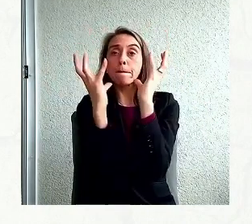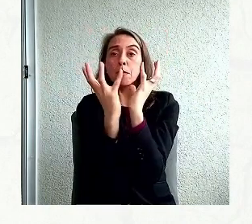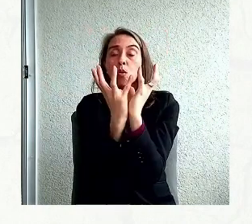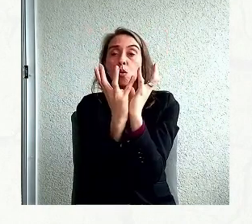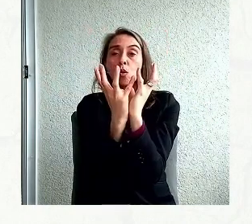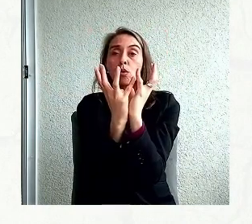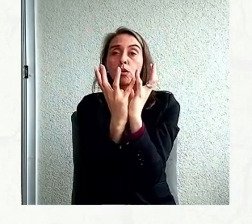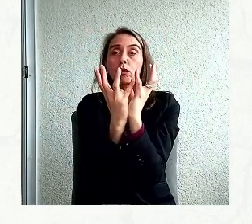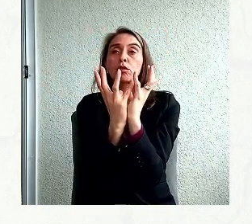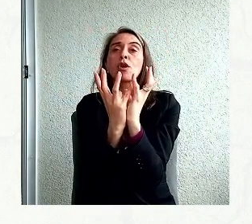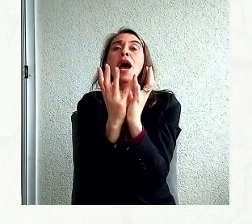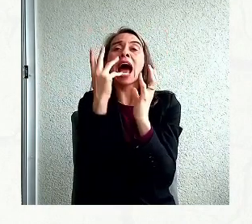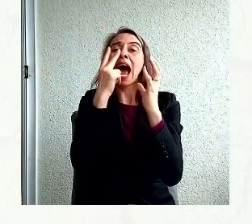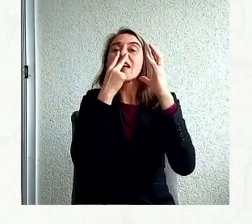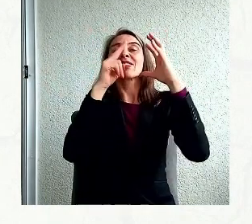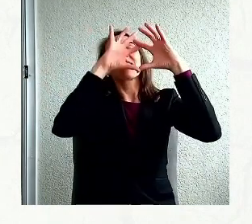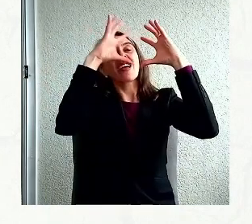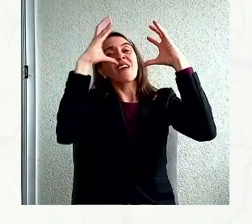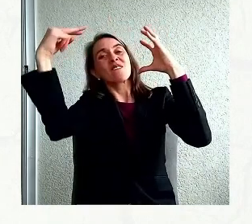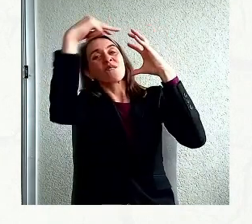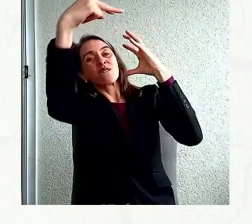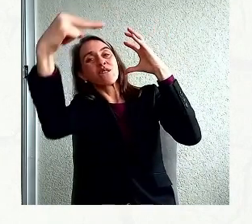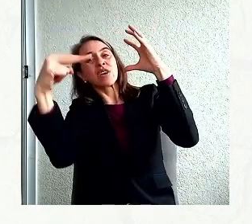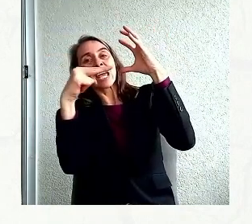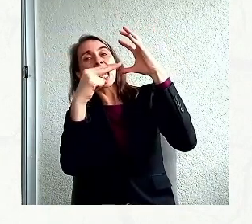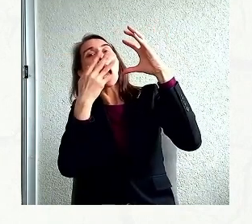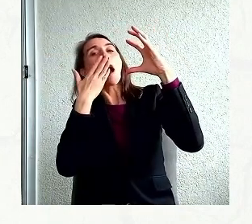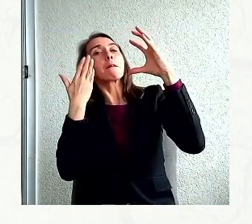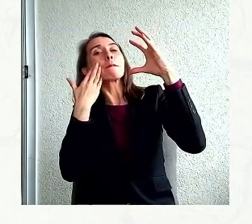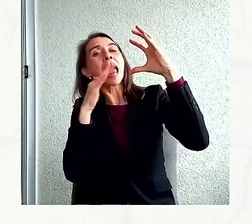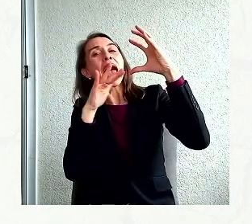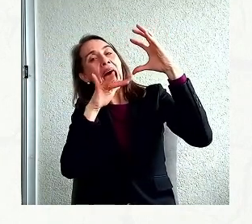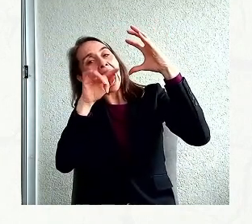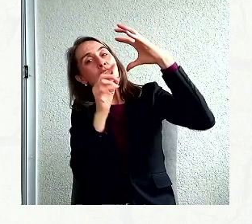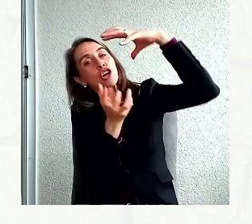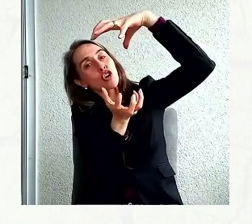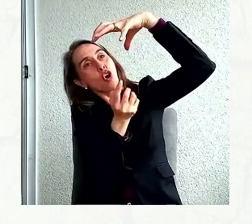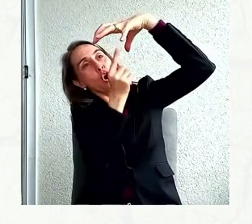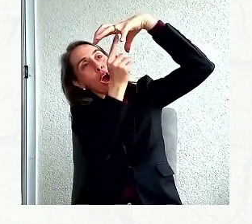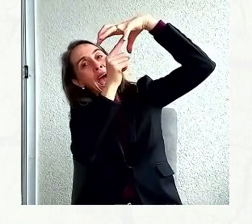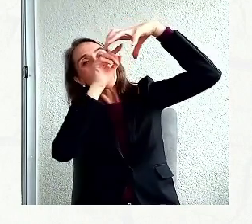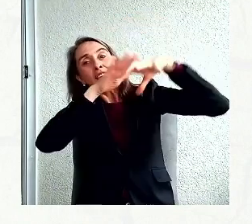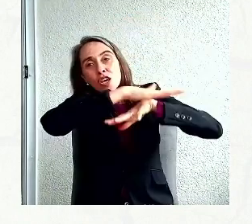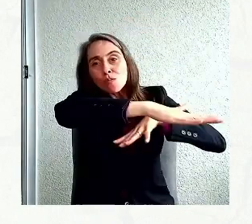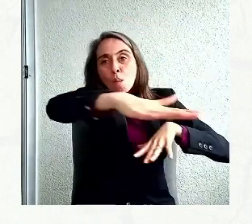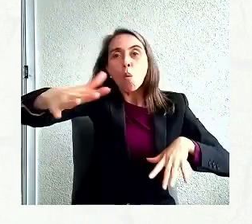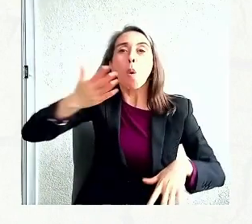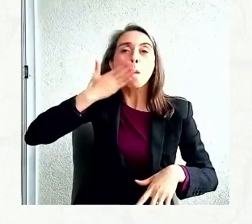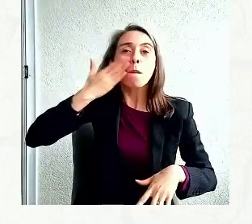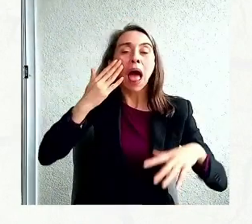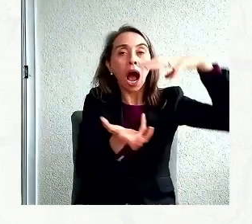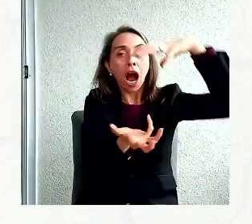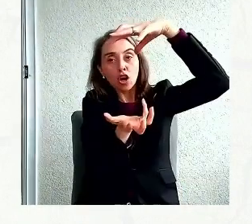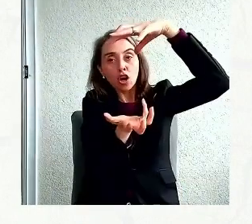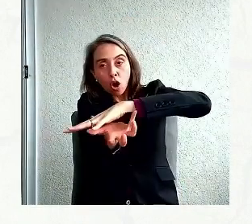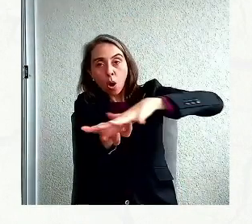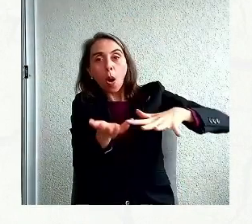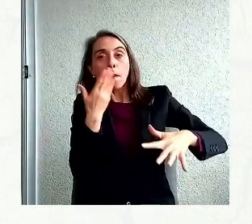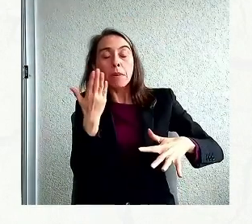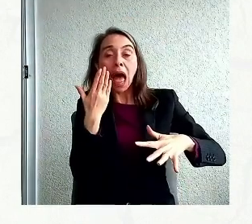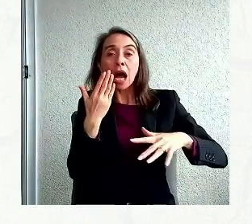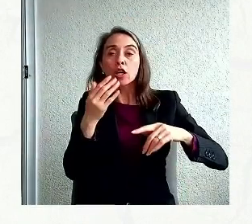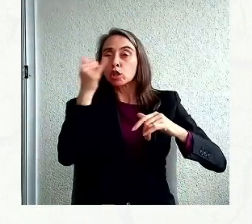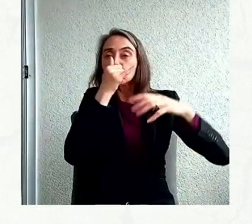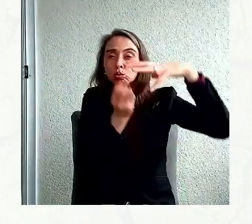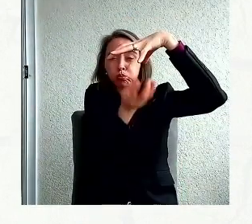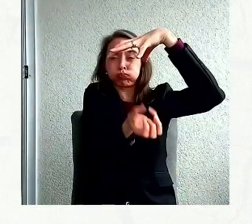blanco a medida que los polos, las nieves del polar se ennegrecen con el efecto de